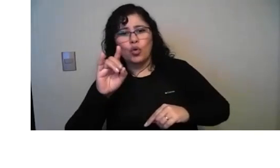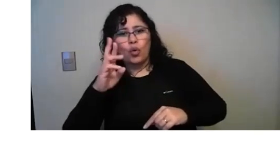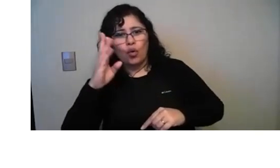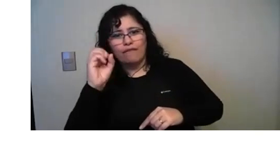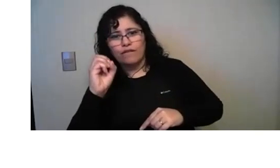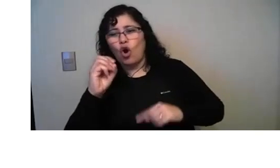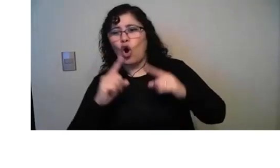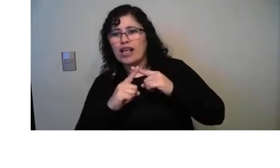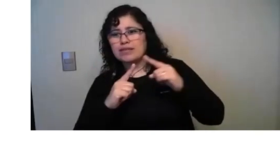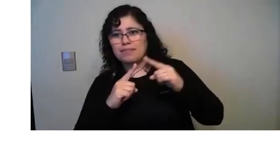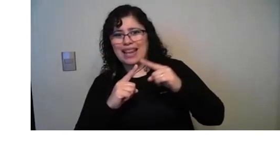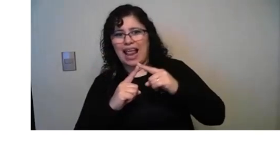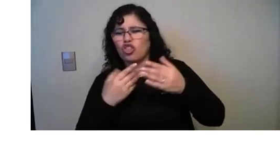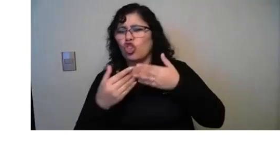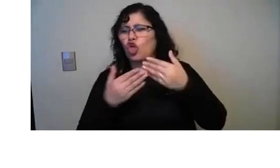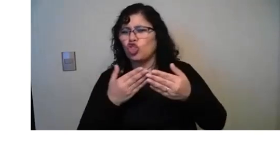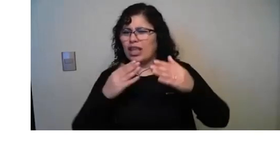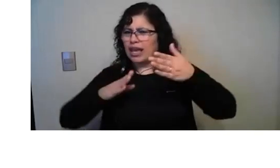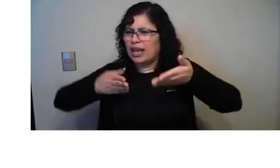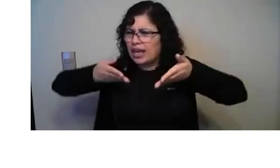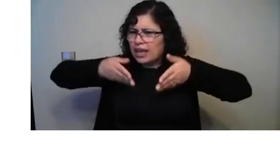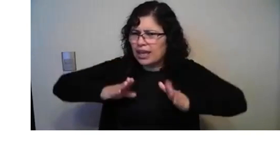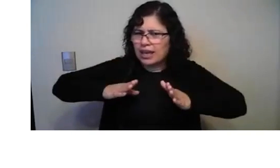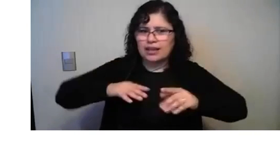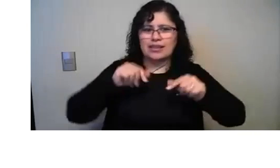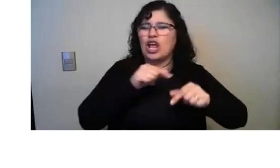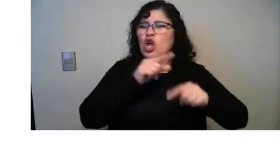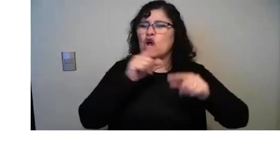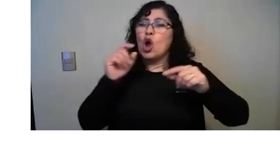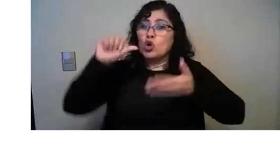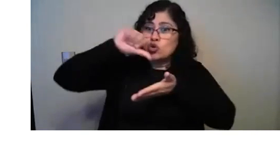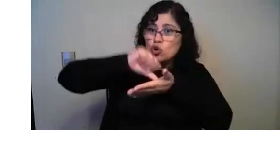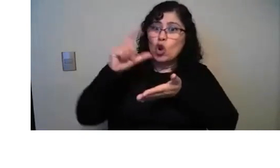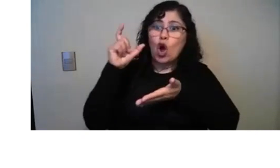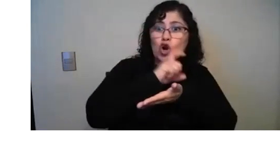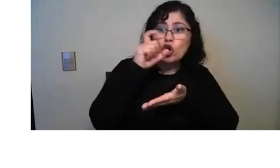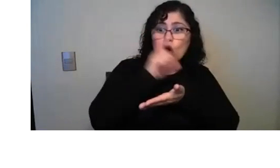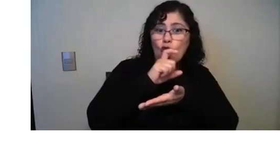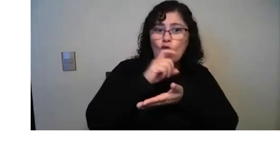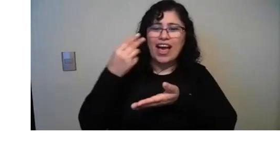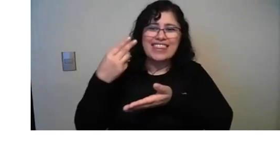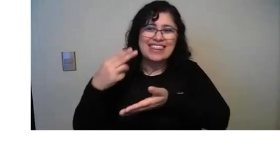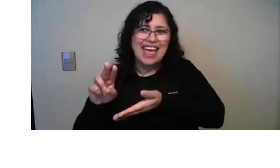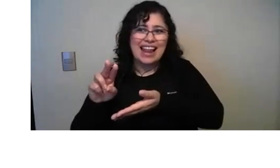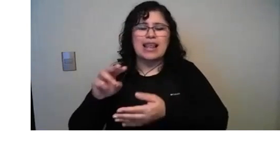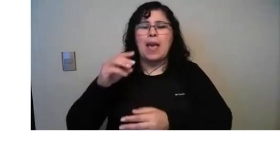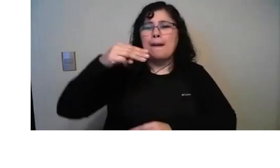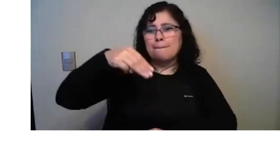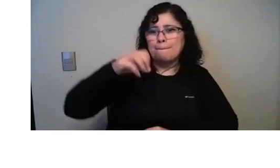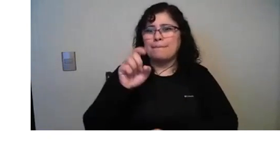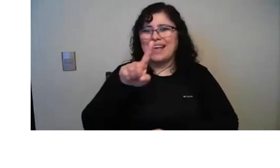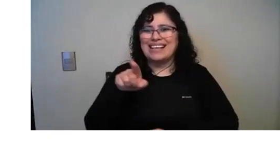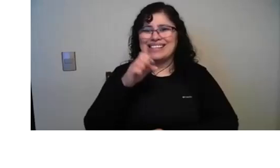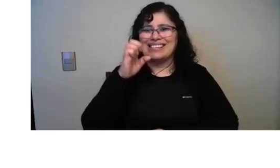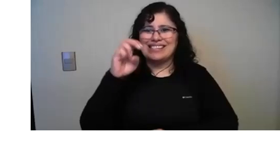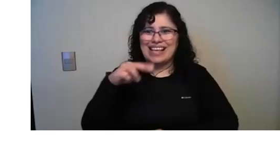Que viene de un núcleo que se llama núcleo rojo del mesencéfalo al médula espinal. Si se fijan, todo esto que